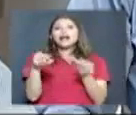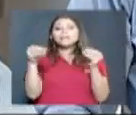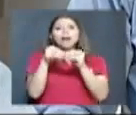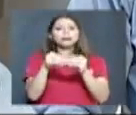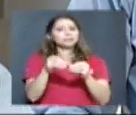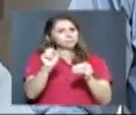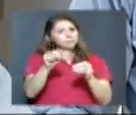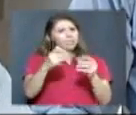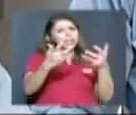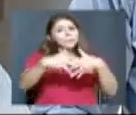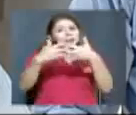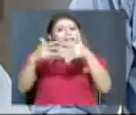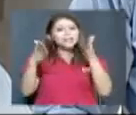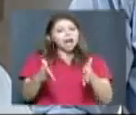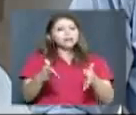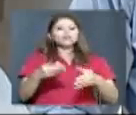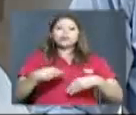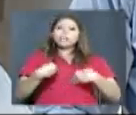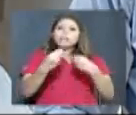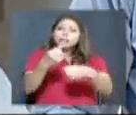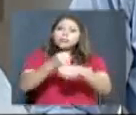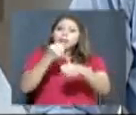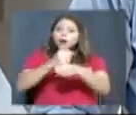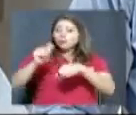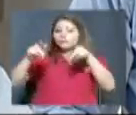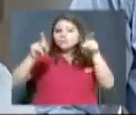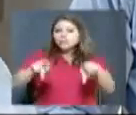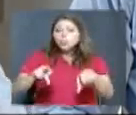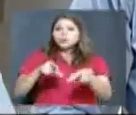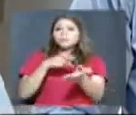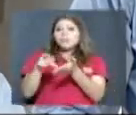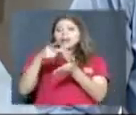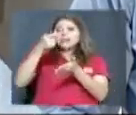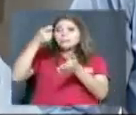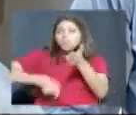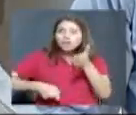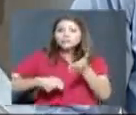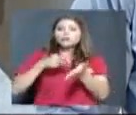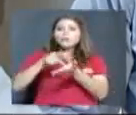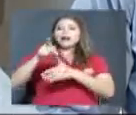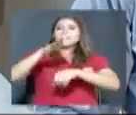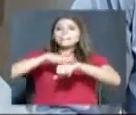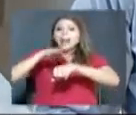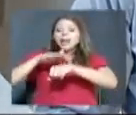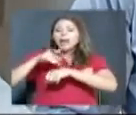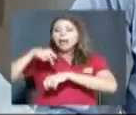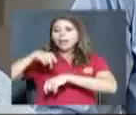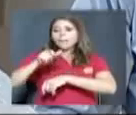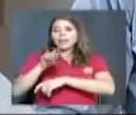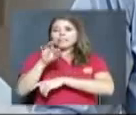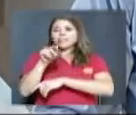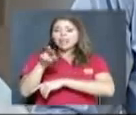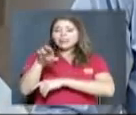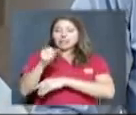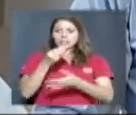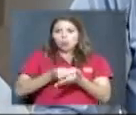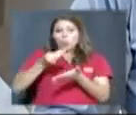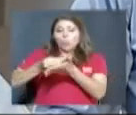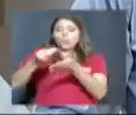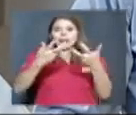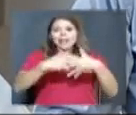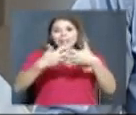generan empleo, pagan impuestos, impuesto de venta, patentes, han invertido en equipos. Estamos dispuestos a seguir este